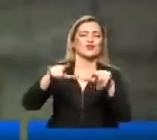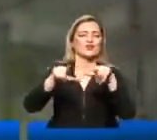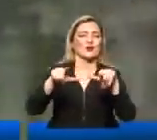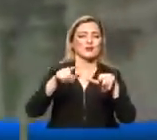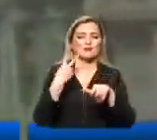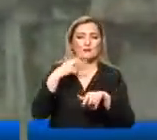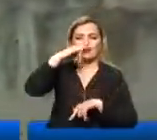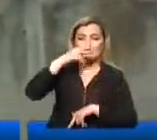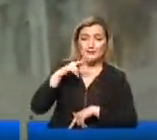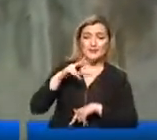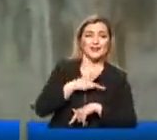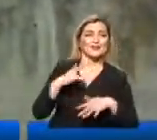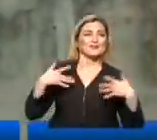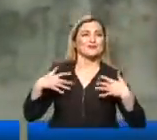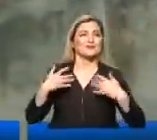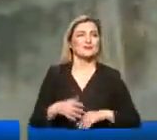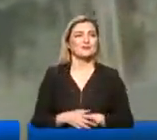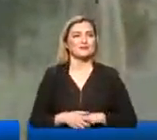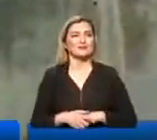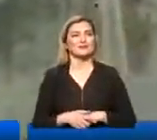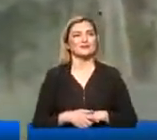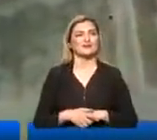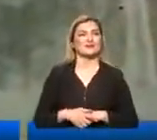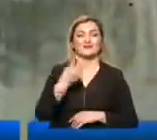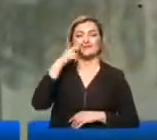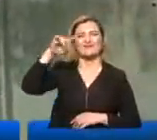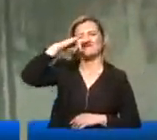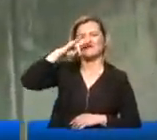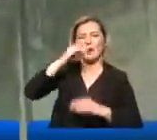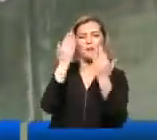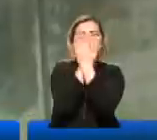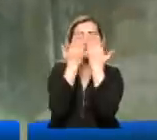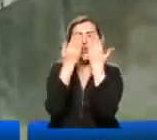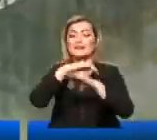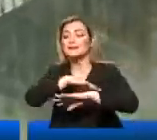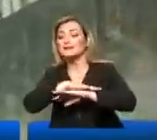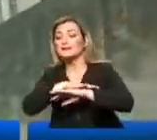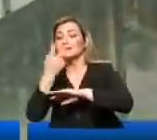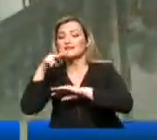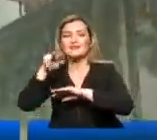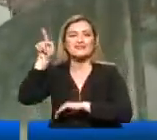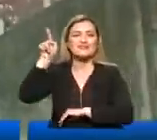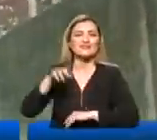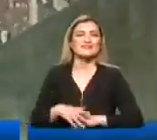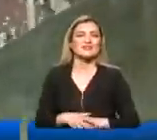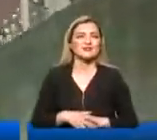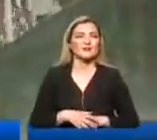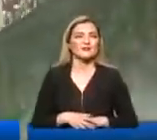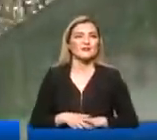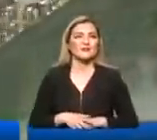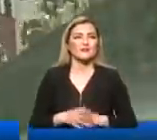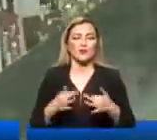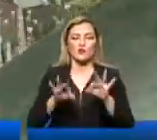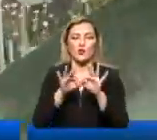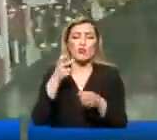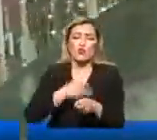a todos los niños. Vea eso, los niños están en todas las ventanas. Yo creo que esto es una cosa muy importante, duro,